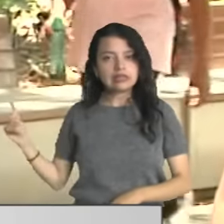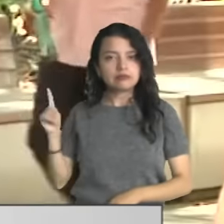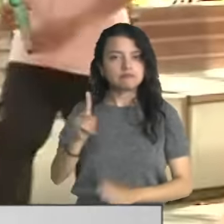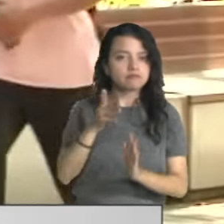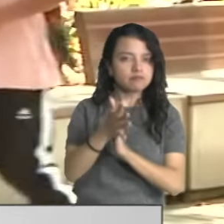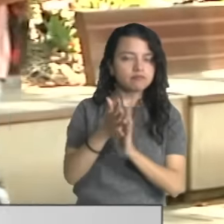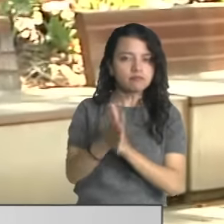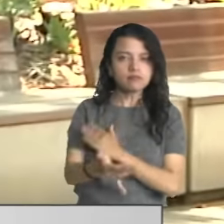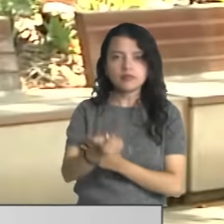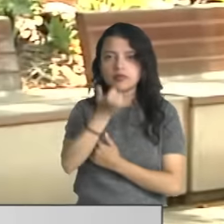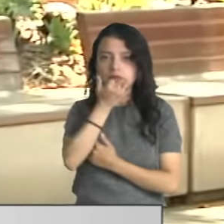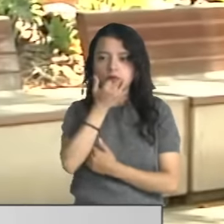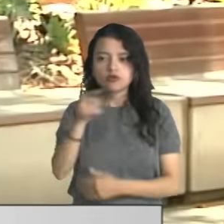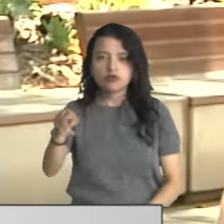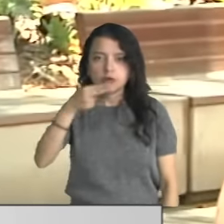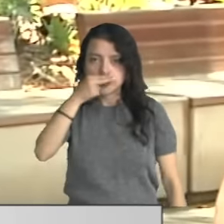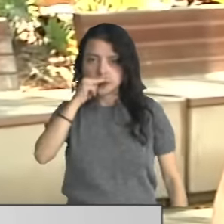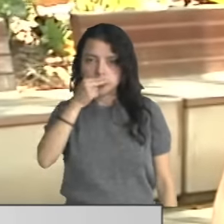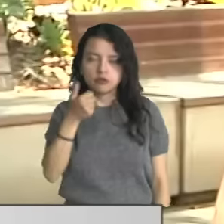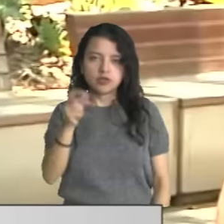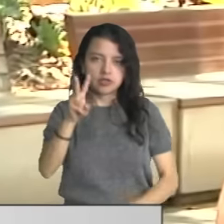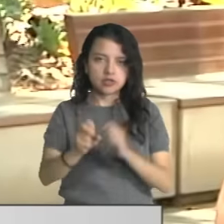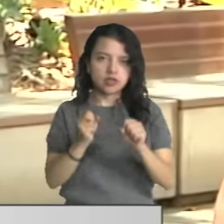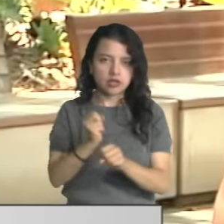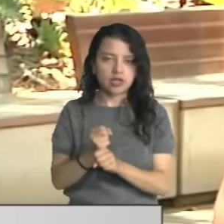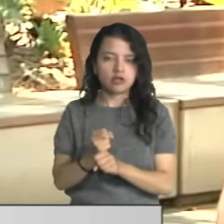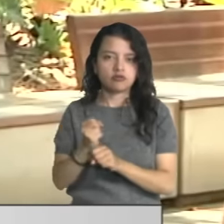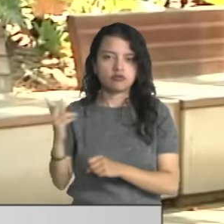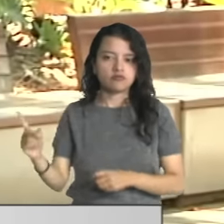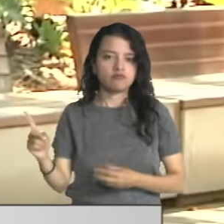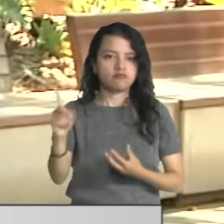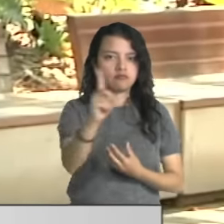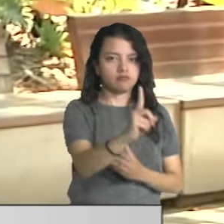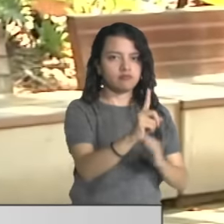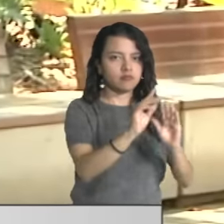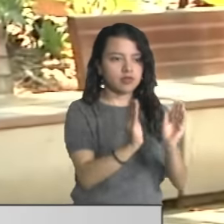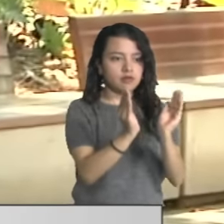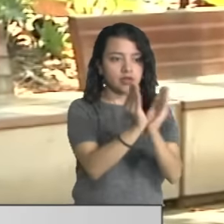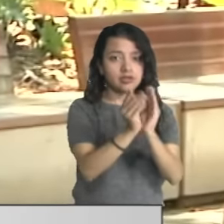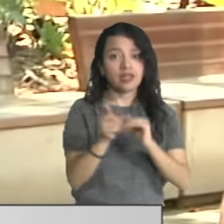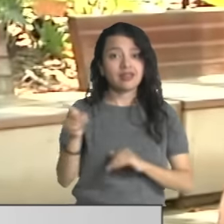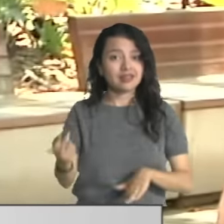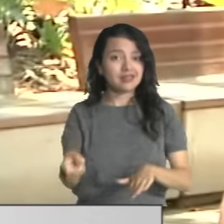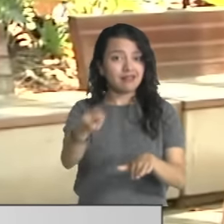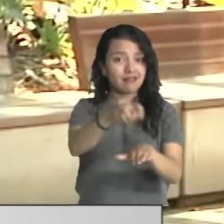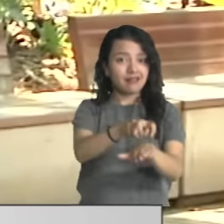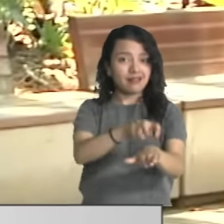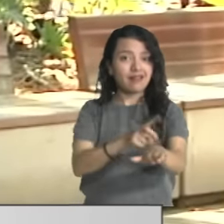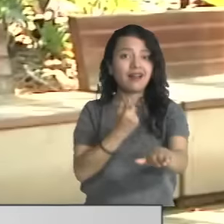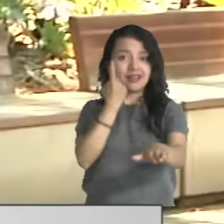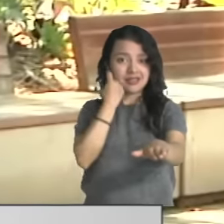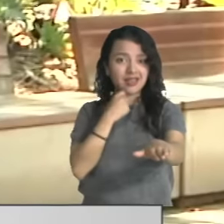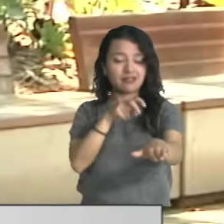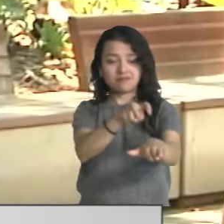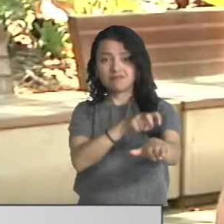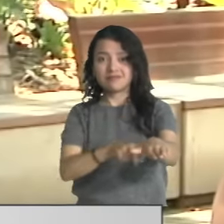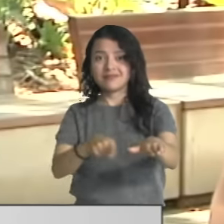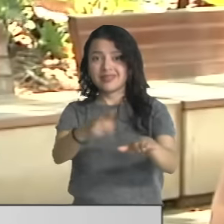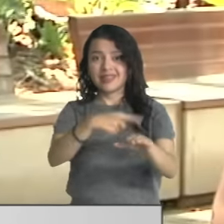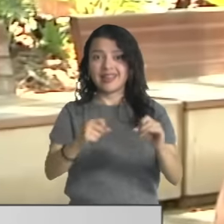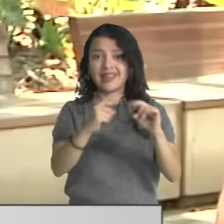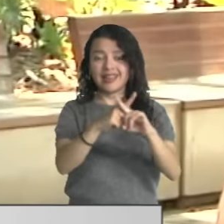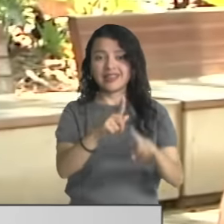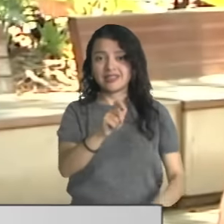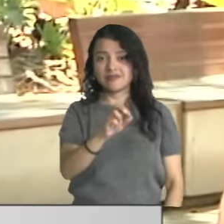que se conocen de la conducción de este menor de 17 años sorprendido en la caravana de las disidencias de las FARC. Hace